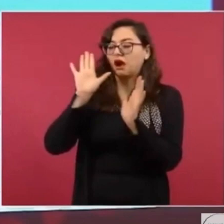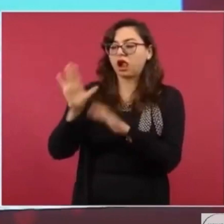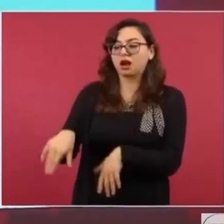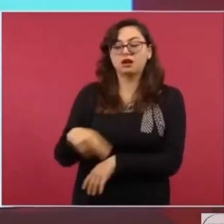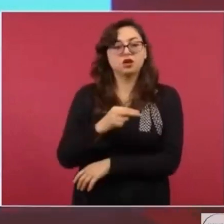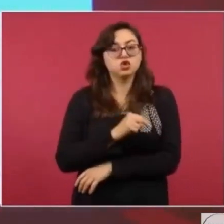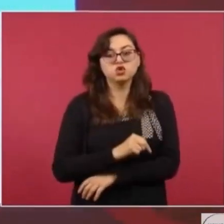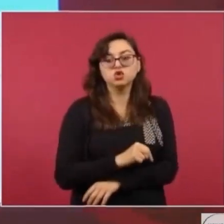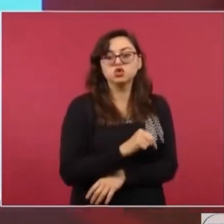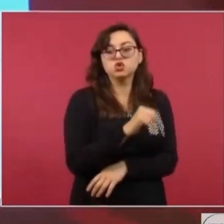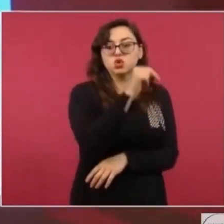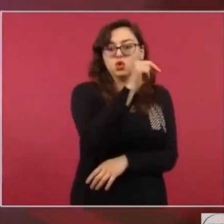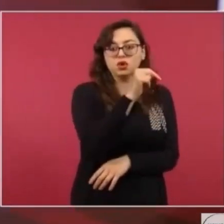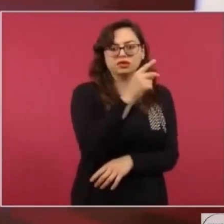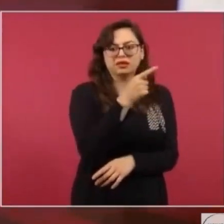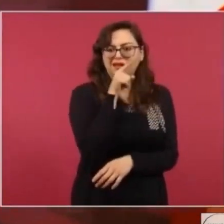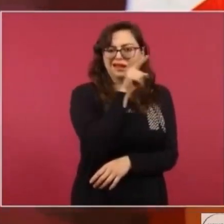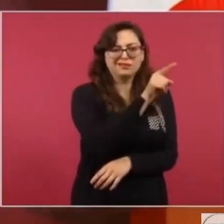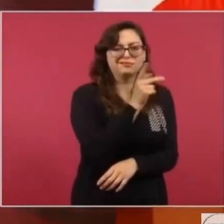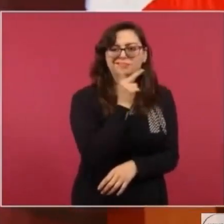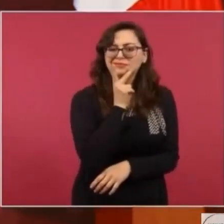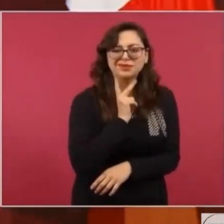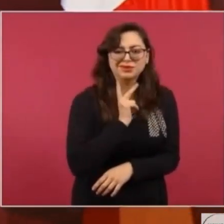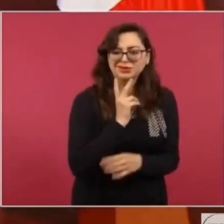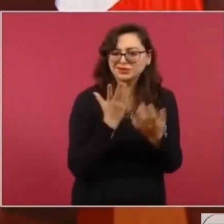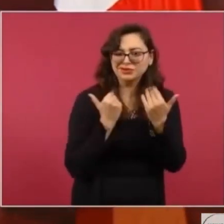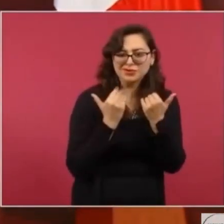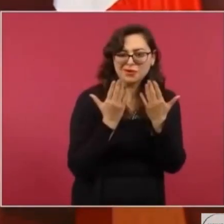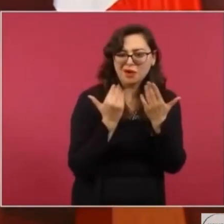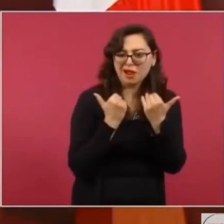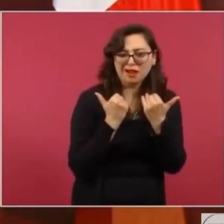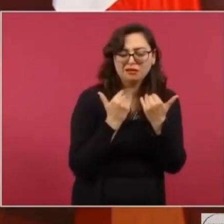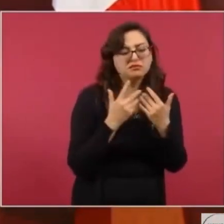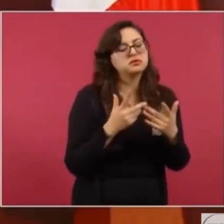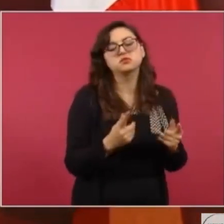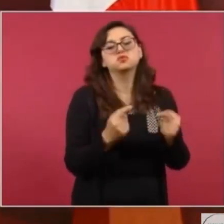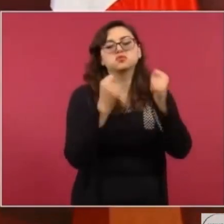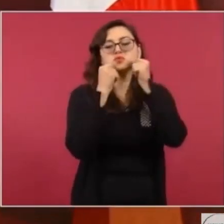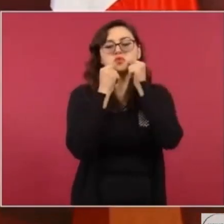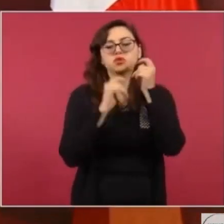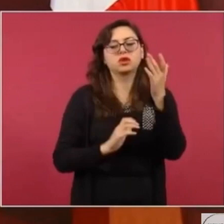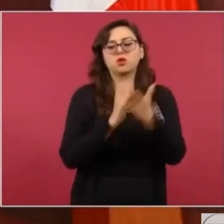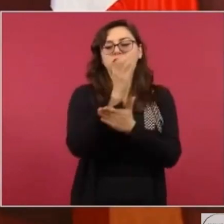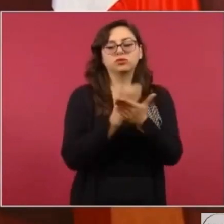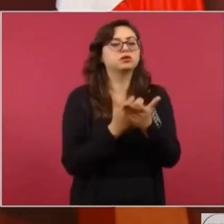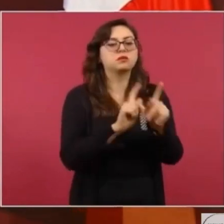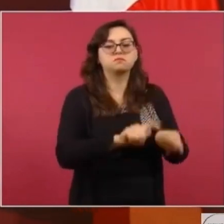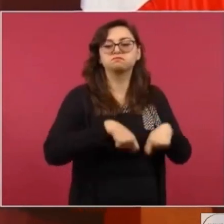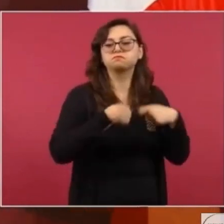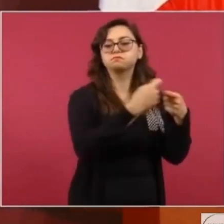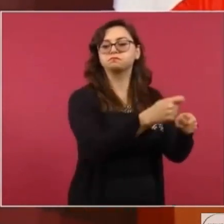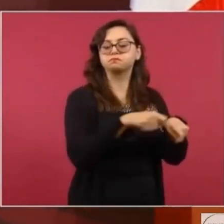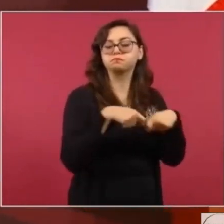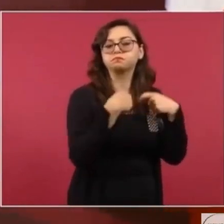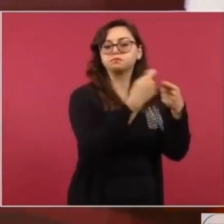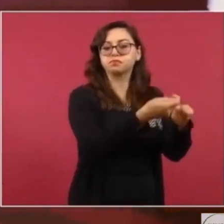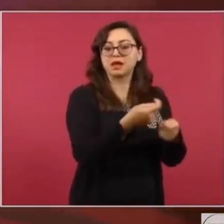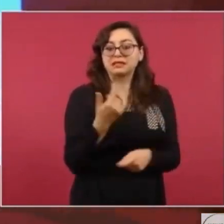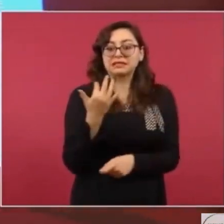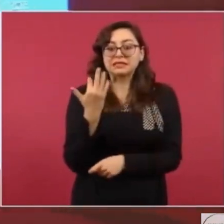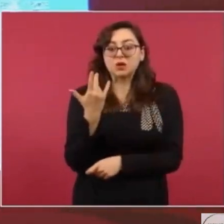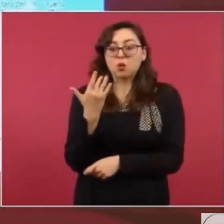A dar los contratos allá. Pemex destinó durante el periodo neoliberal la mitad de su